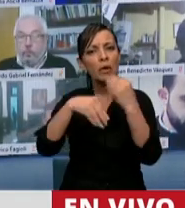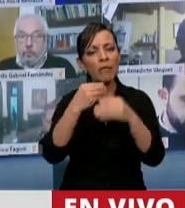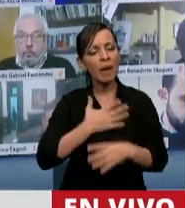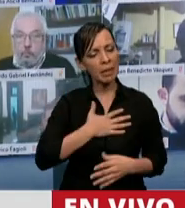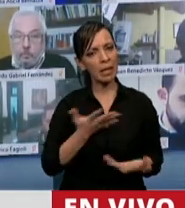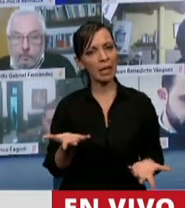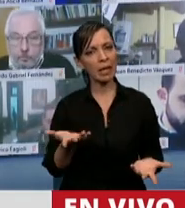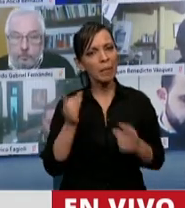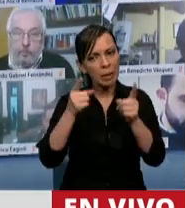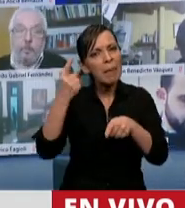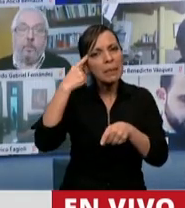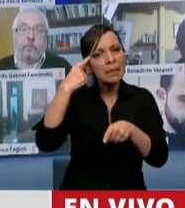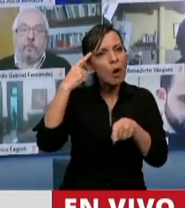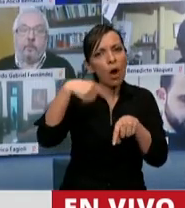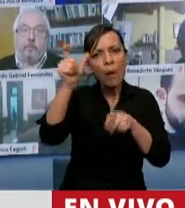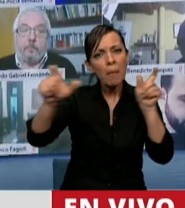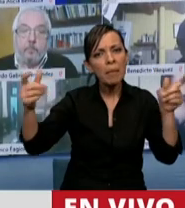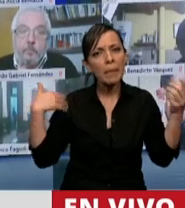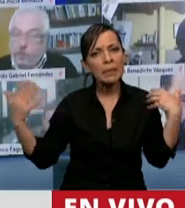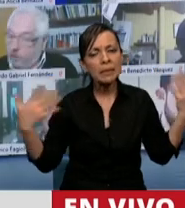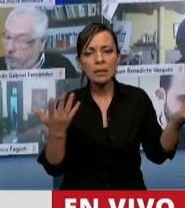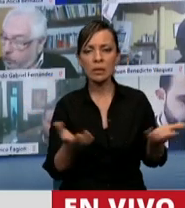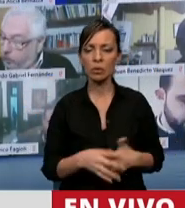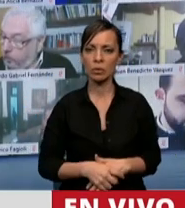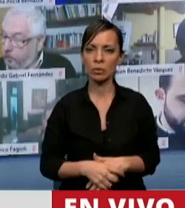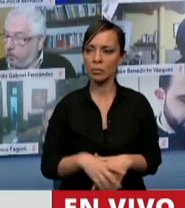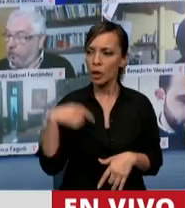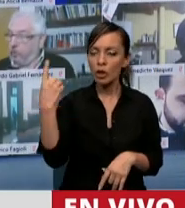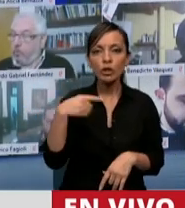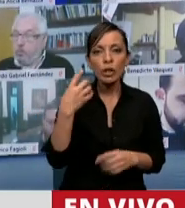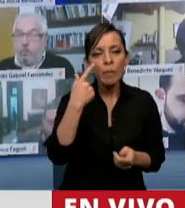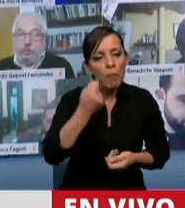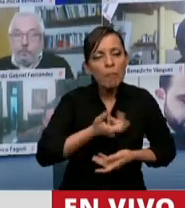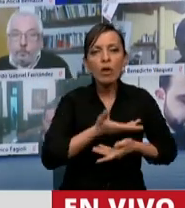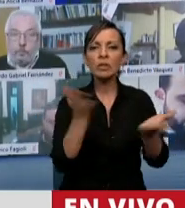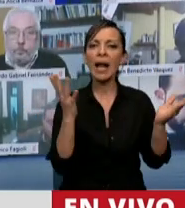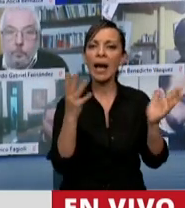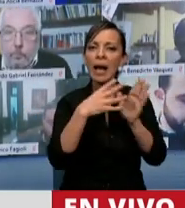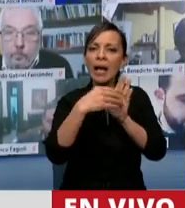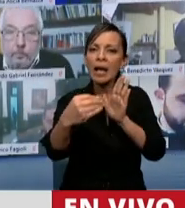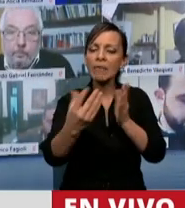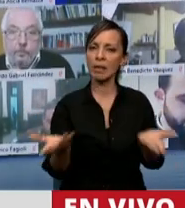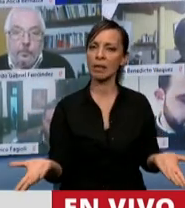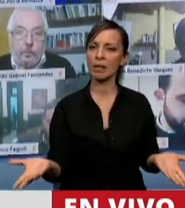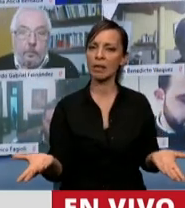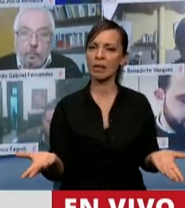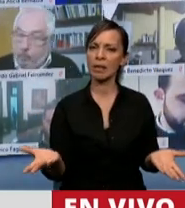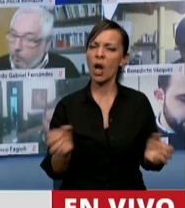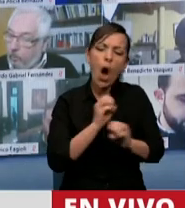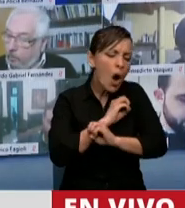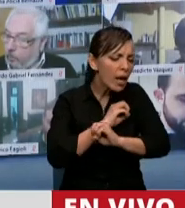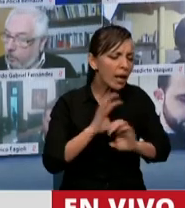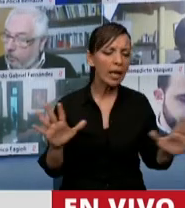nuestros conciudadanos porque nosotros somos los que tenemos que dar el ejemplo es horrible estar todo el día